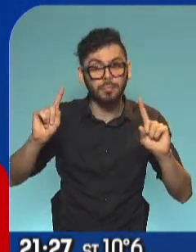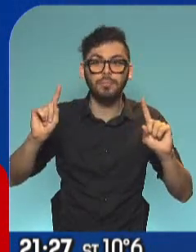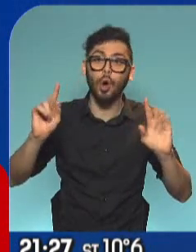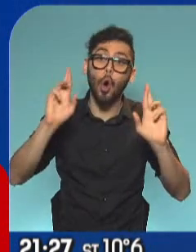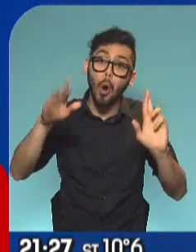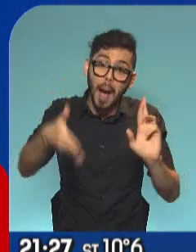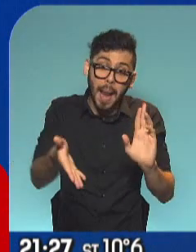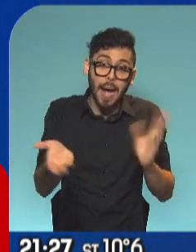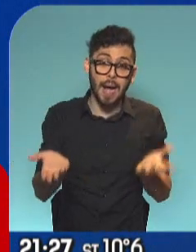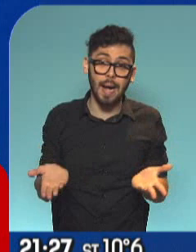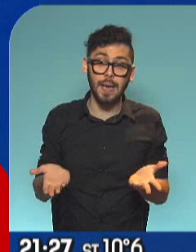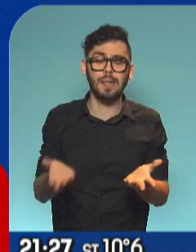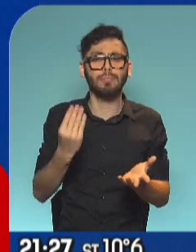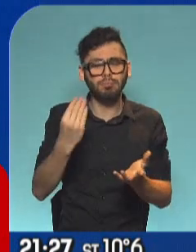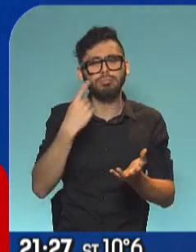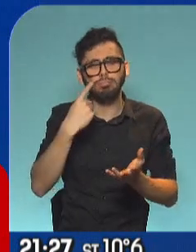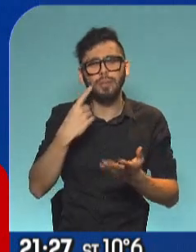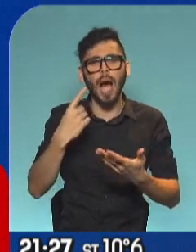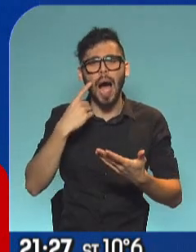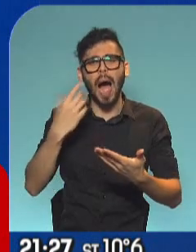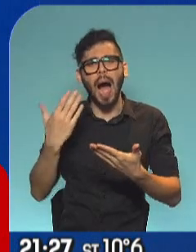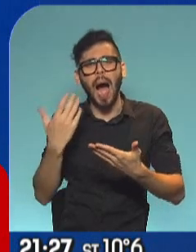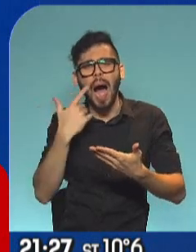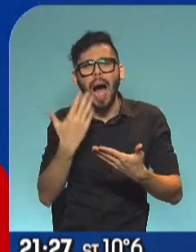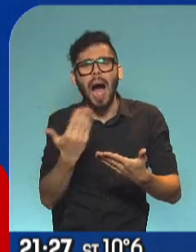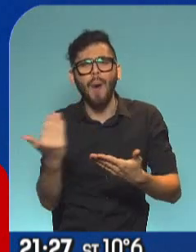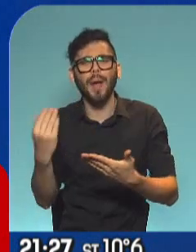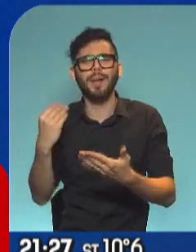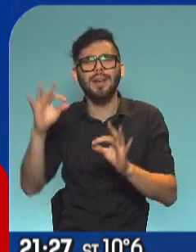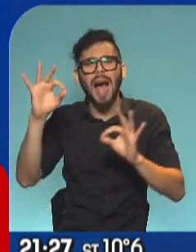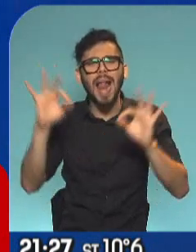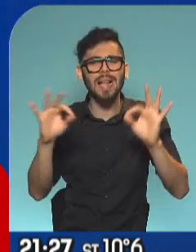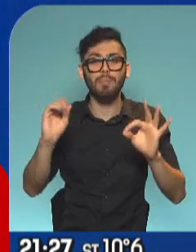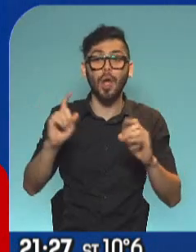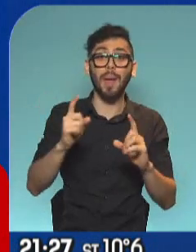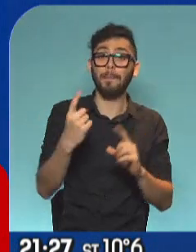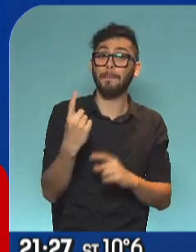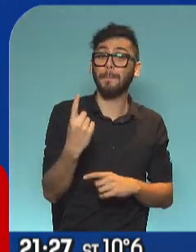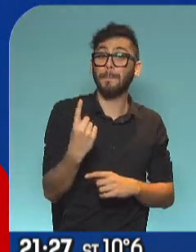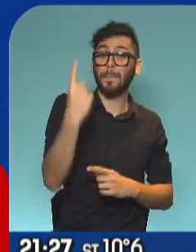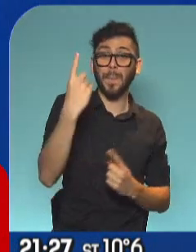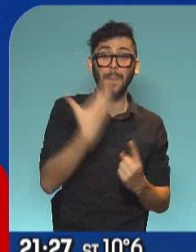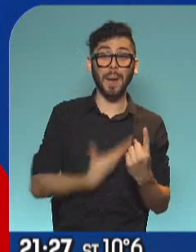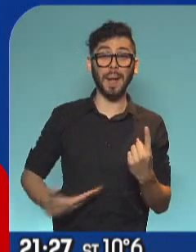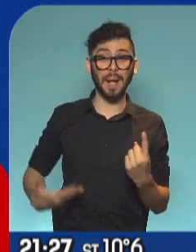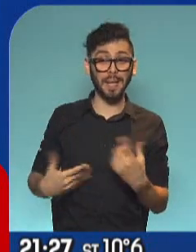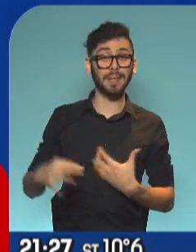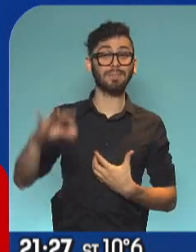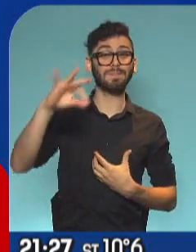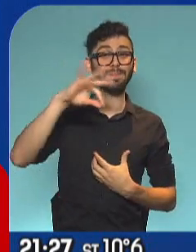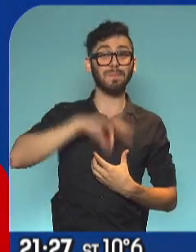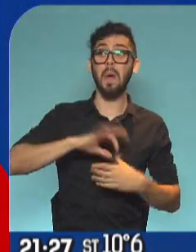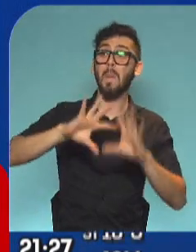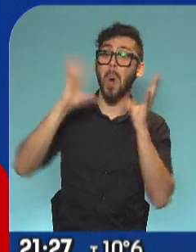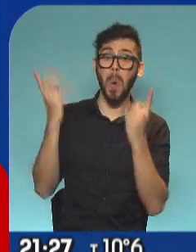de hecho, si revisamos algunos casos, y ahora es lo que vamos a analizar, digo, porque no es el primer mandatario, jefe de Estado y de gobierno del